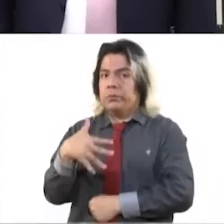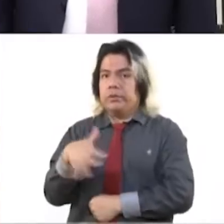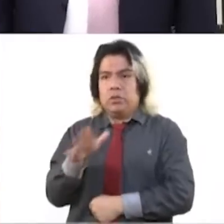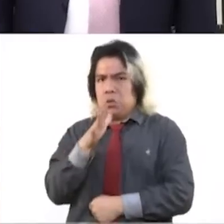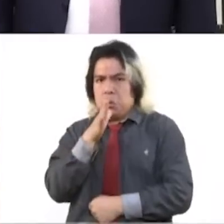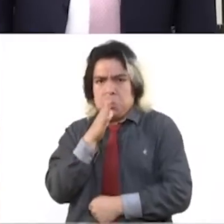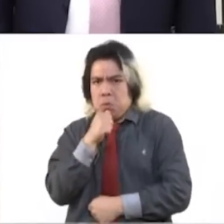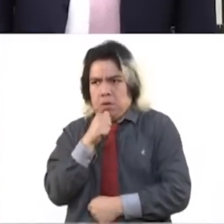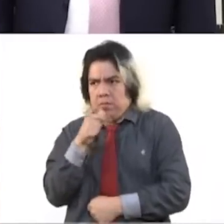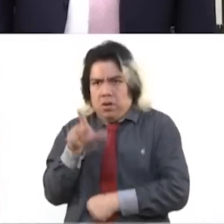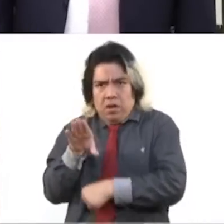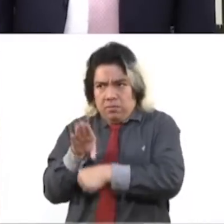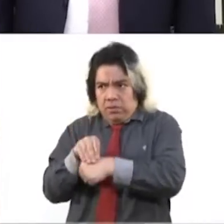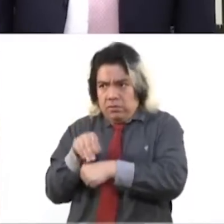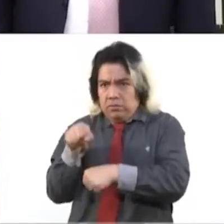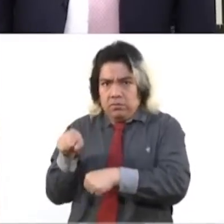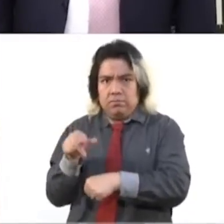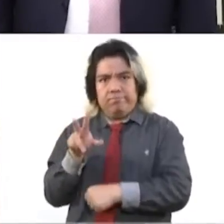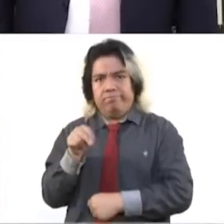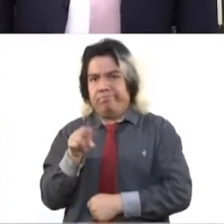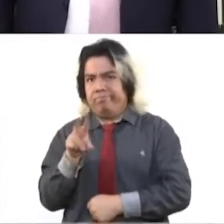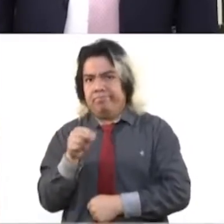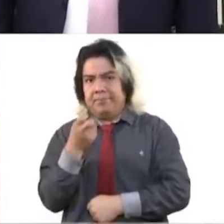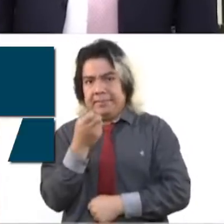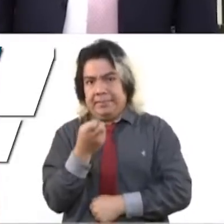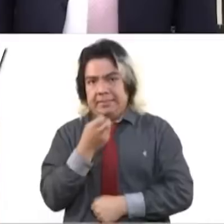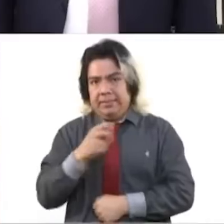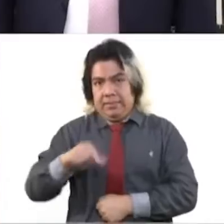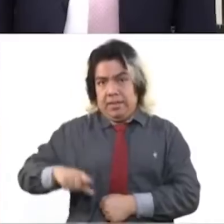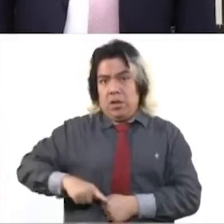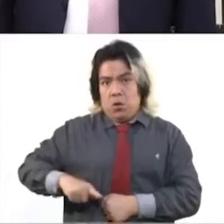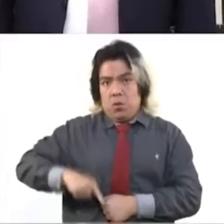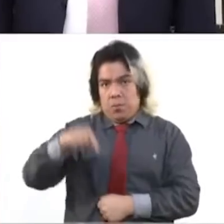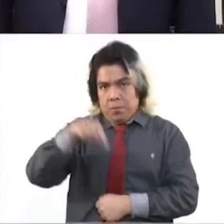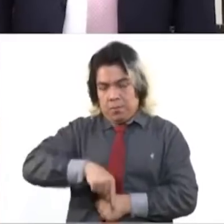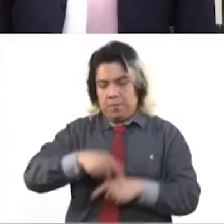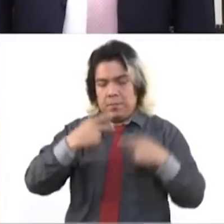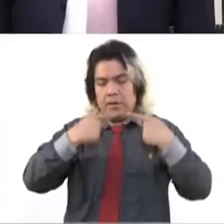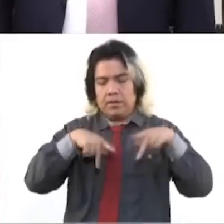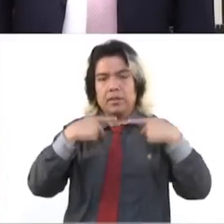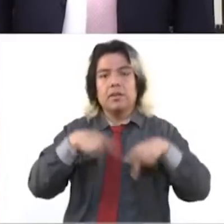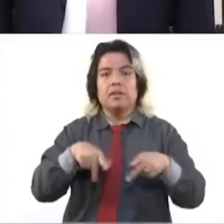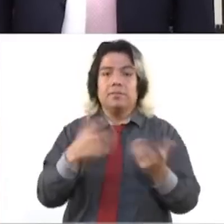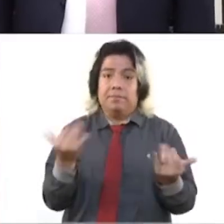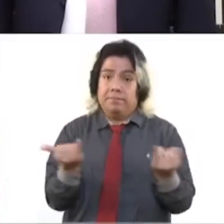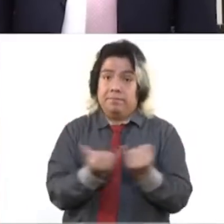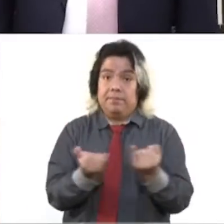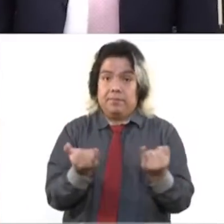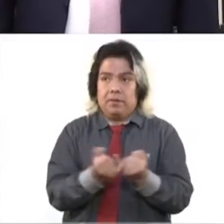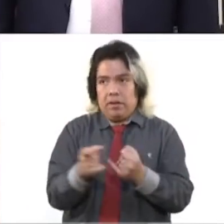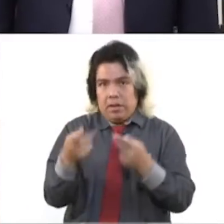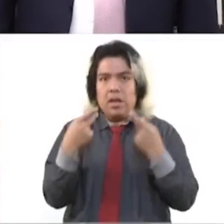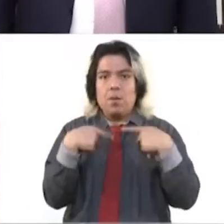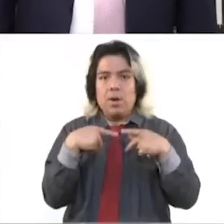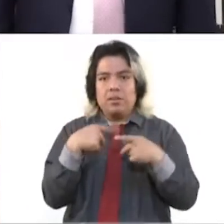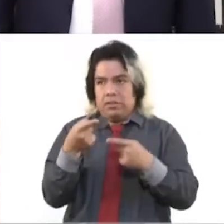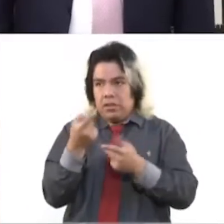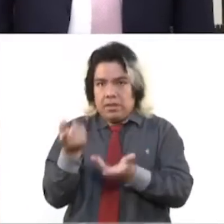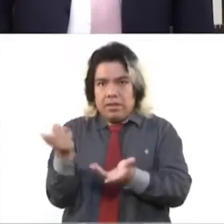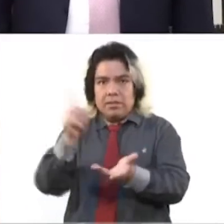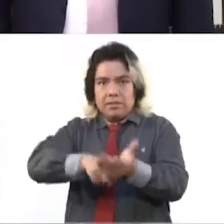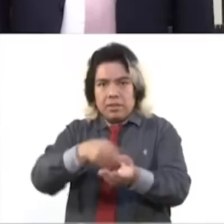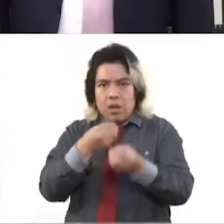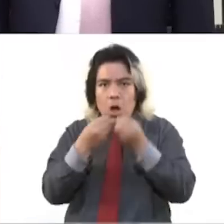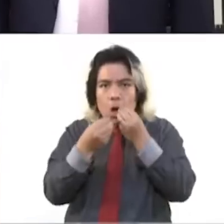No podemos permitirlo. Este es un asunto del gobierno y un asunto de la sociedad, e inclusive de los comensales. No